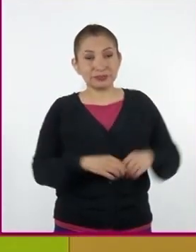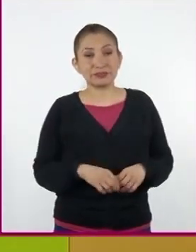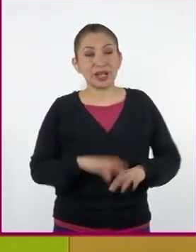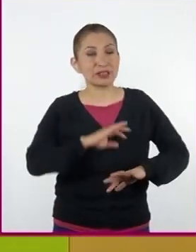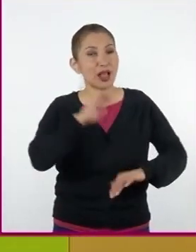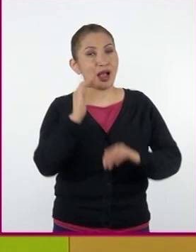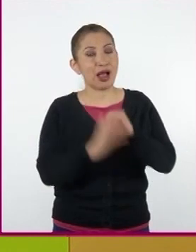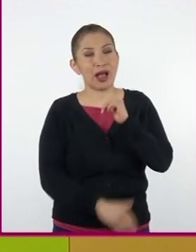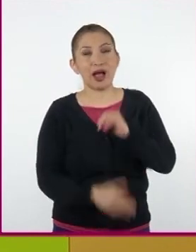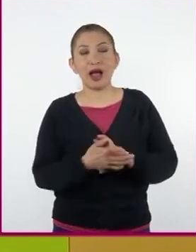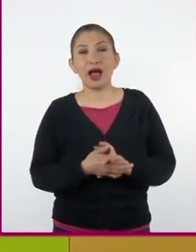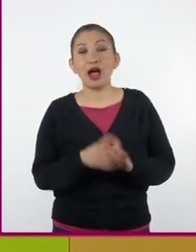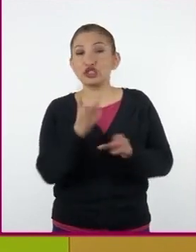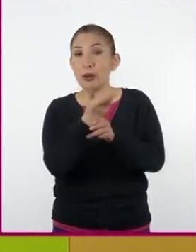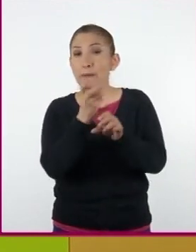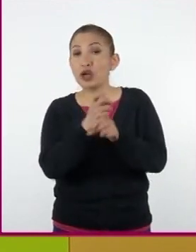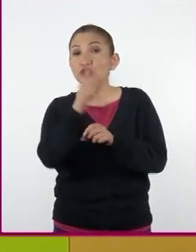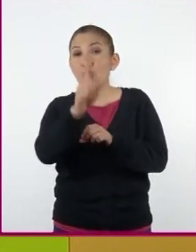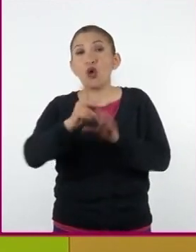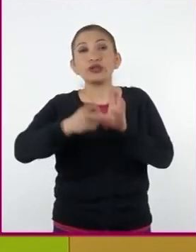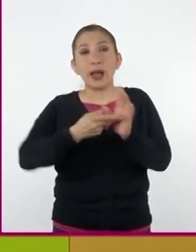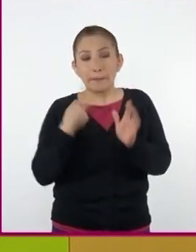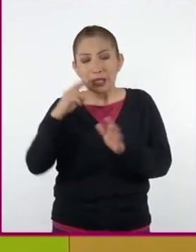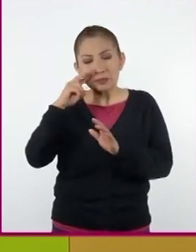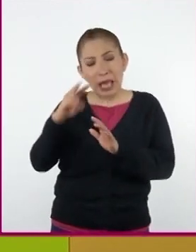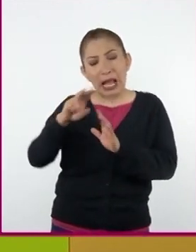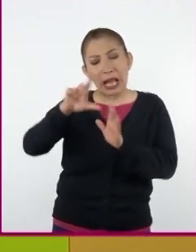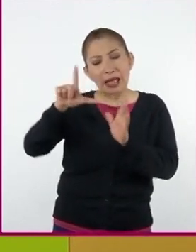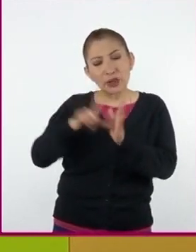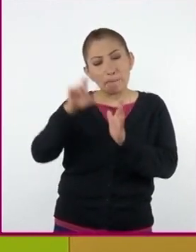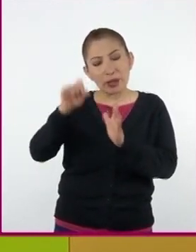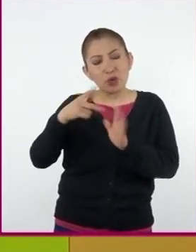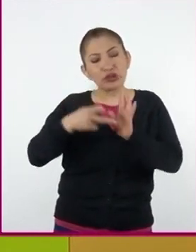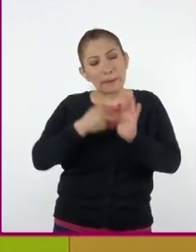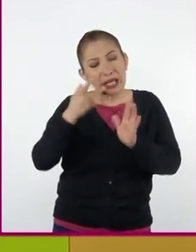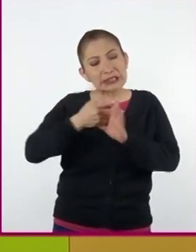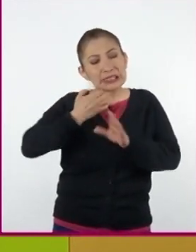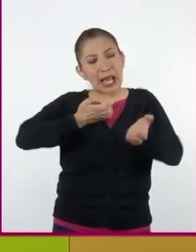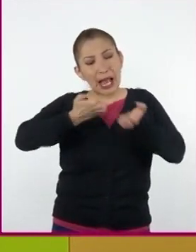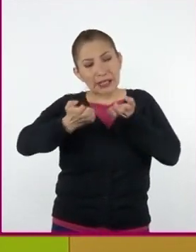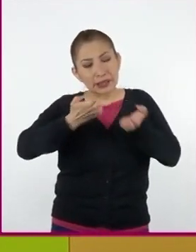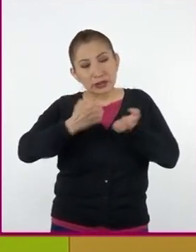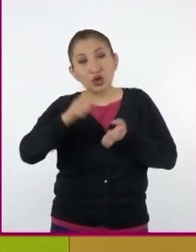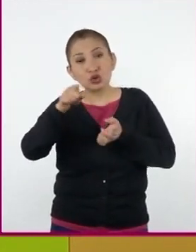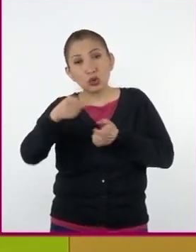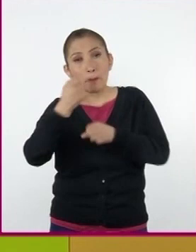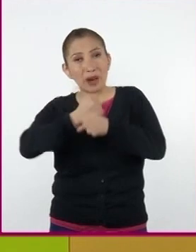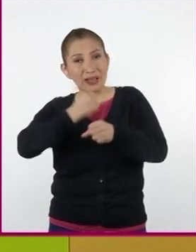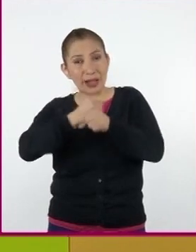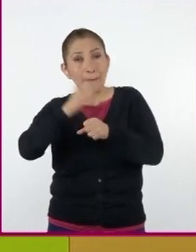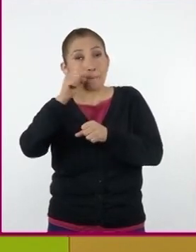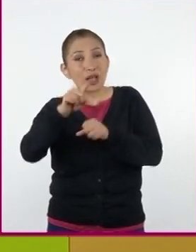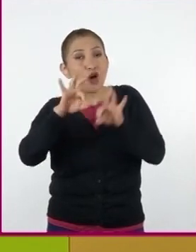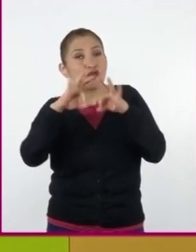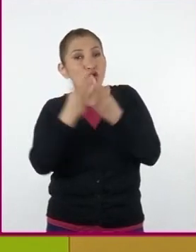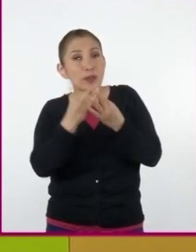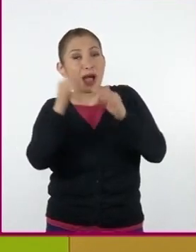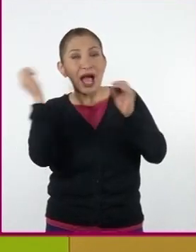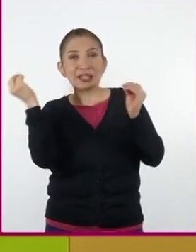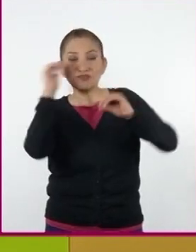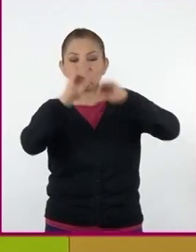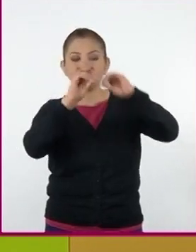Llegamos al final. Los invito a que repasen esta lección en casa, realizando ejercicios en los que pongan en práctica la manera de